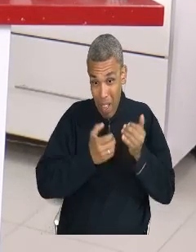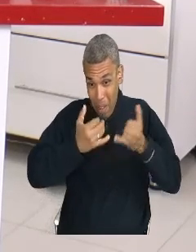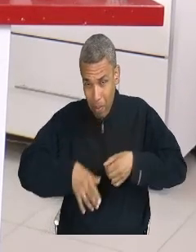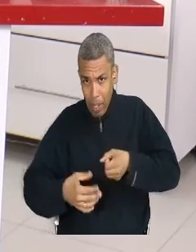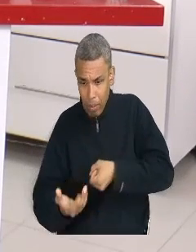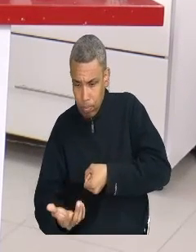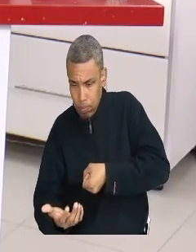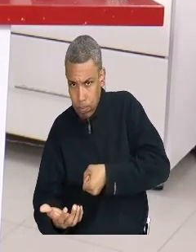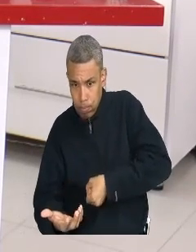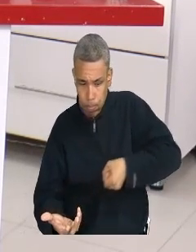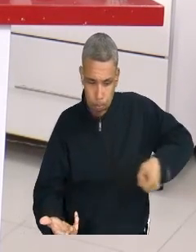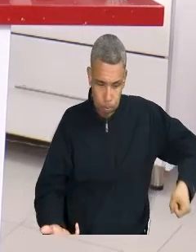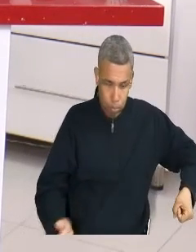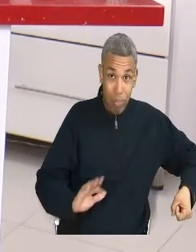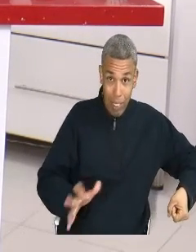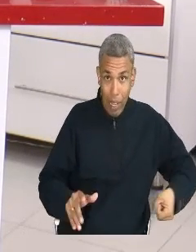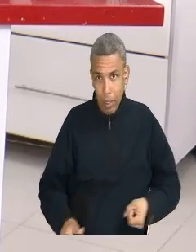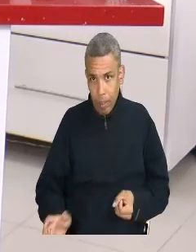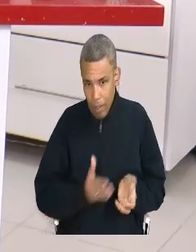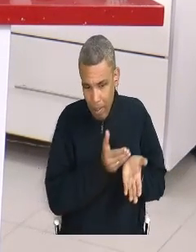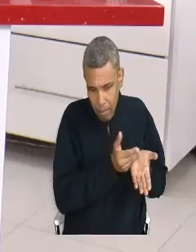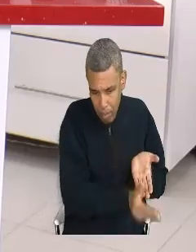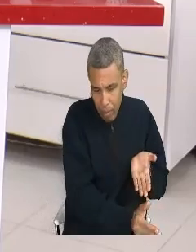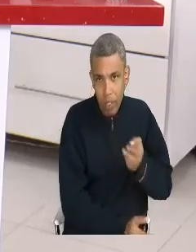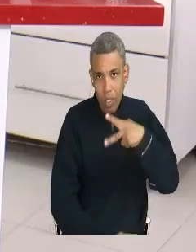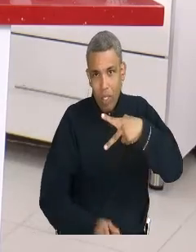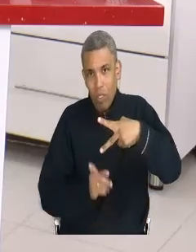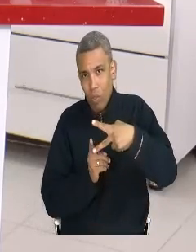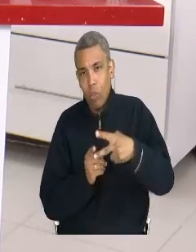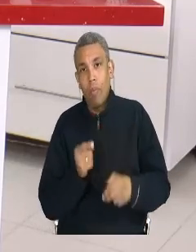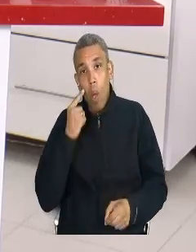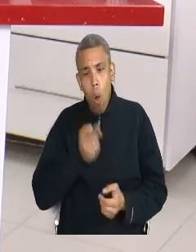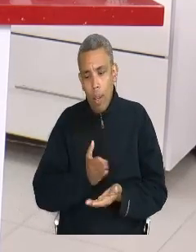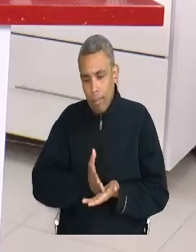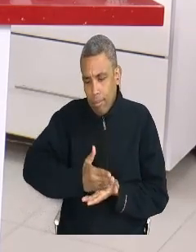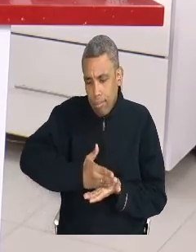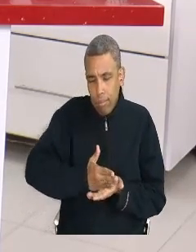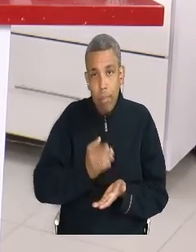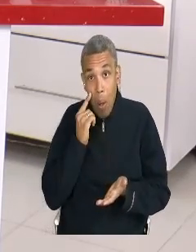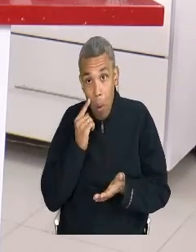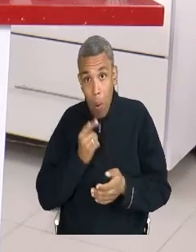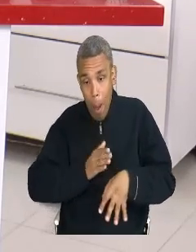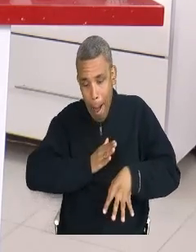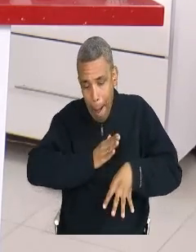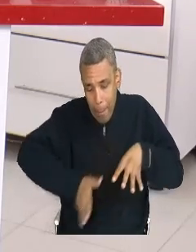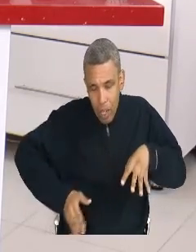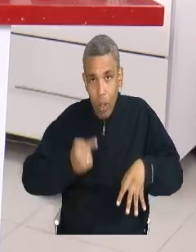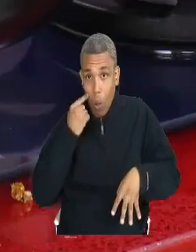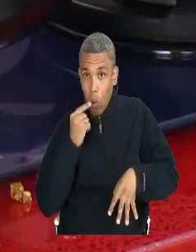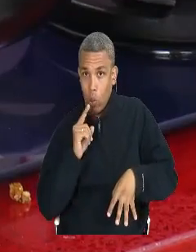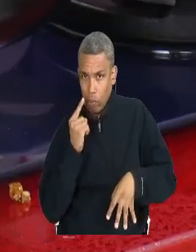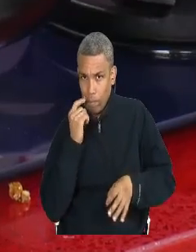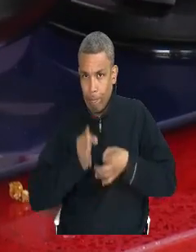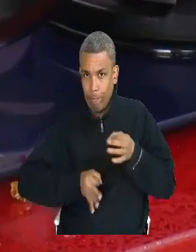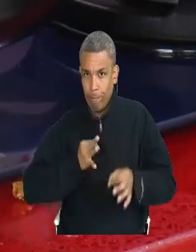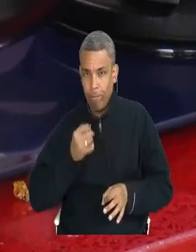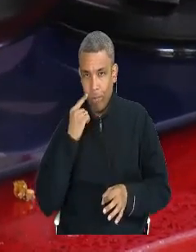Sencillo, tener cuidado, de pronto no se vayan a cortar. Acá lo adicionamos. Esta receta, aparte de